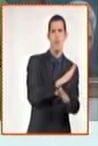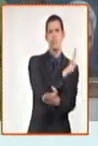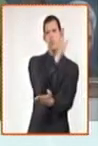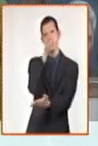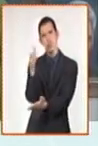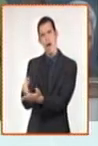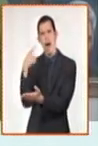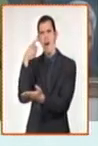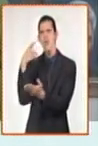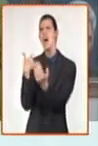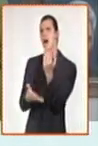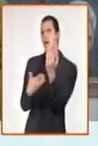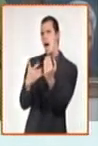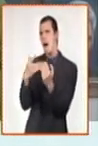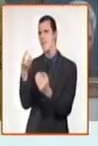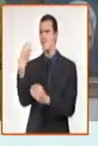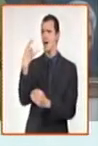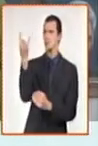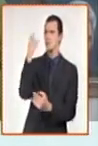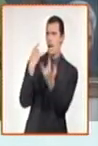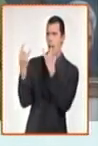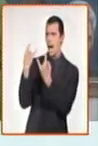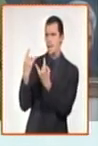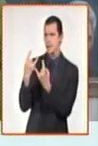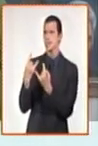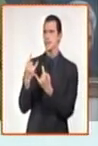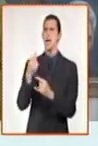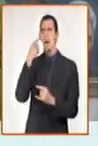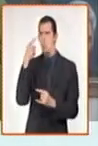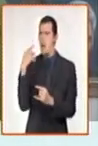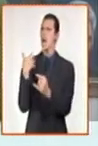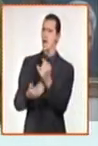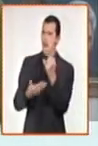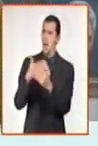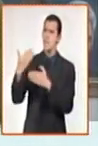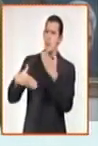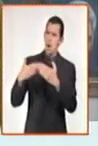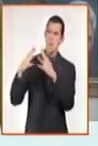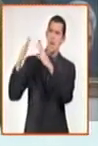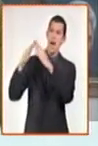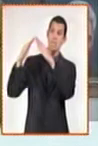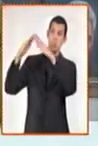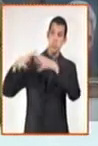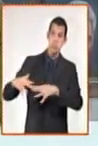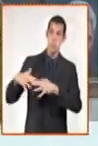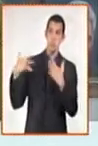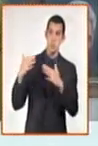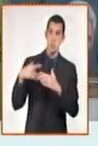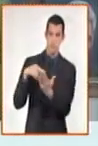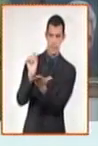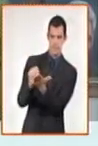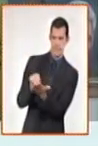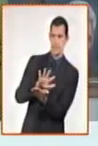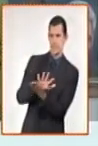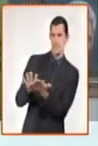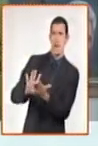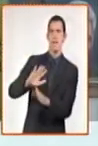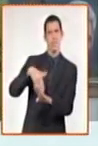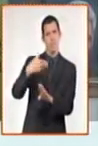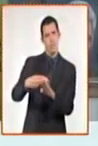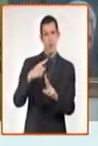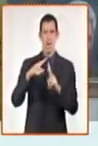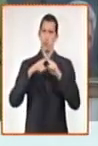propiamente de la vivienda, y todos estos números, por supuesto, son preliminares, ya las afectaciones en el día de